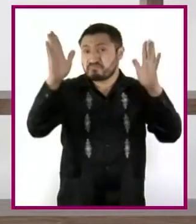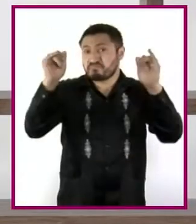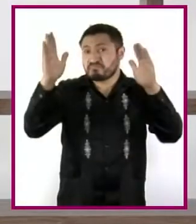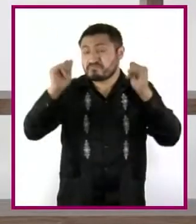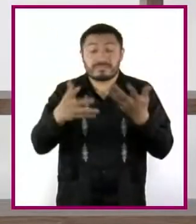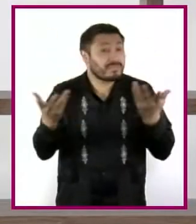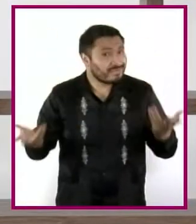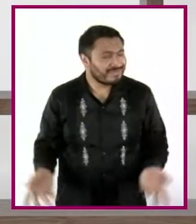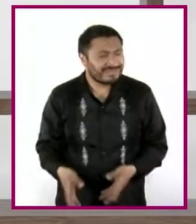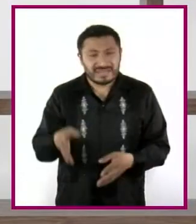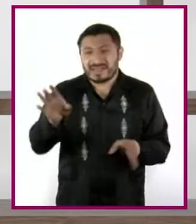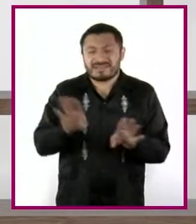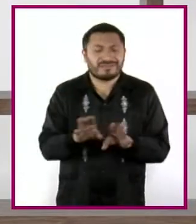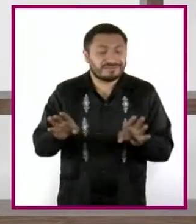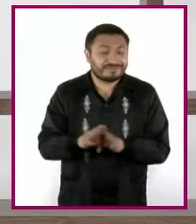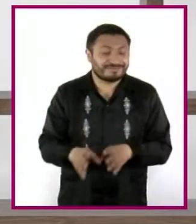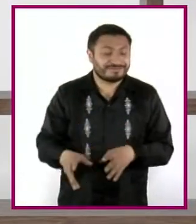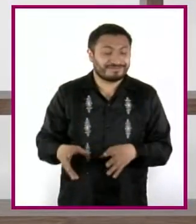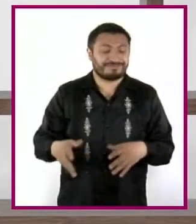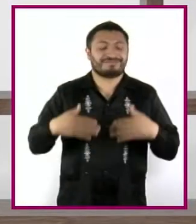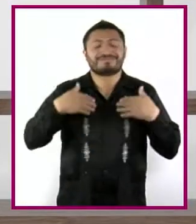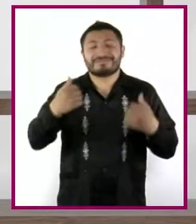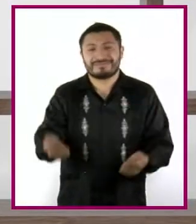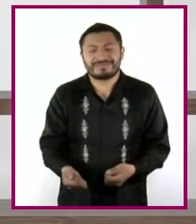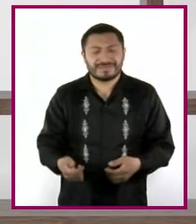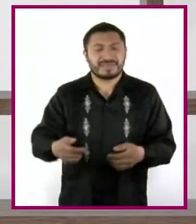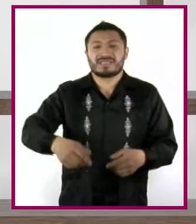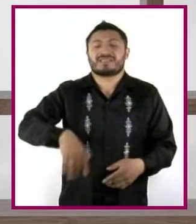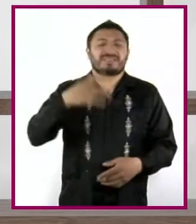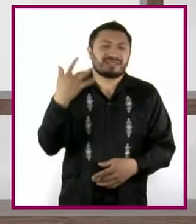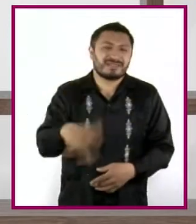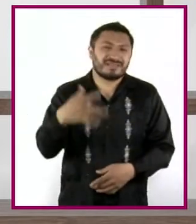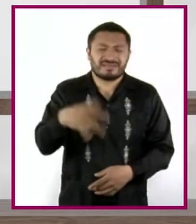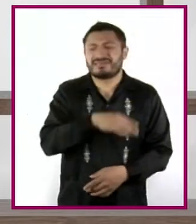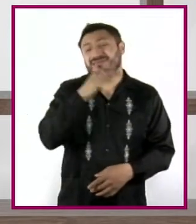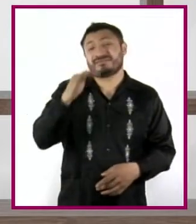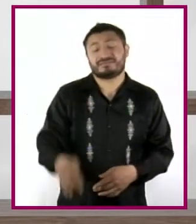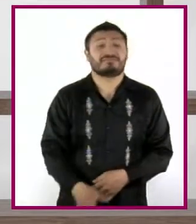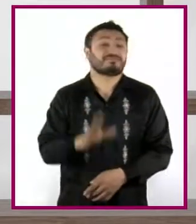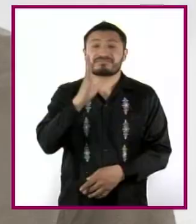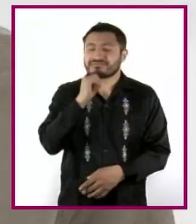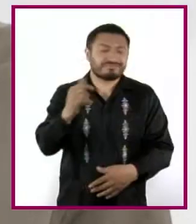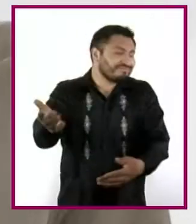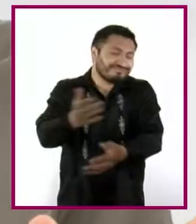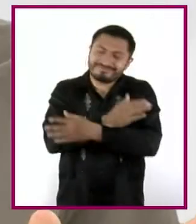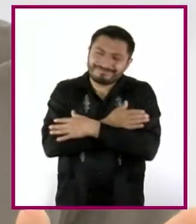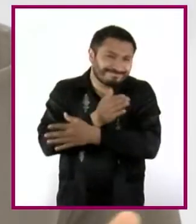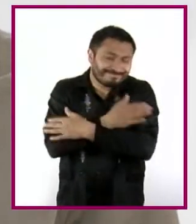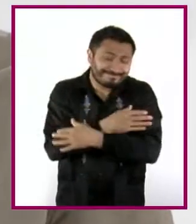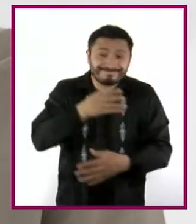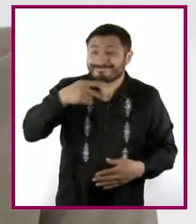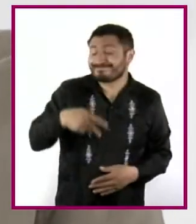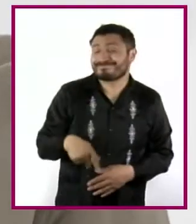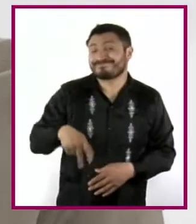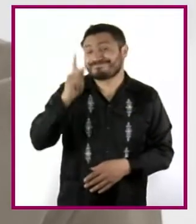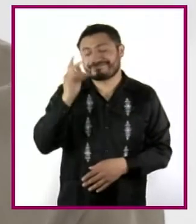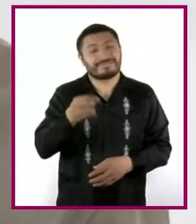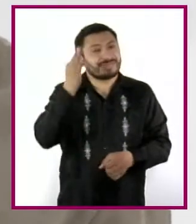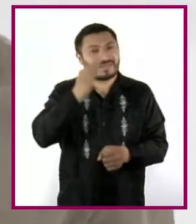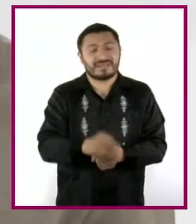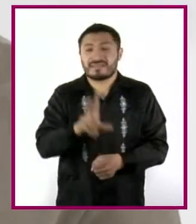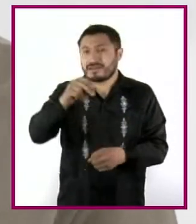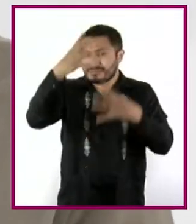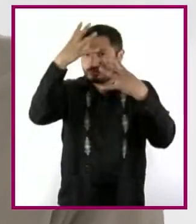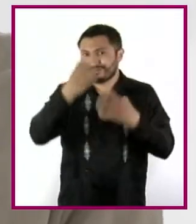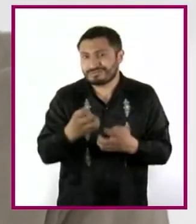de asimilar simbólicamente a través del funeral el dolor de la muerte. No nos hemos podido ni abrazar, pero bueno, no es momento de ponernos